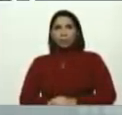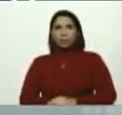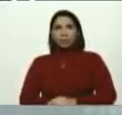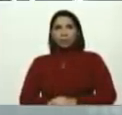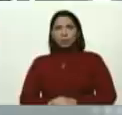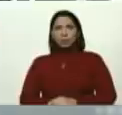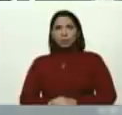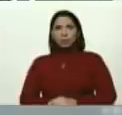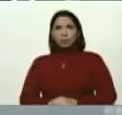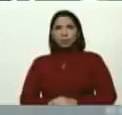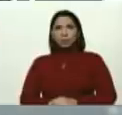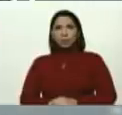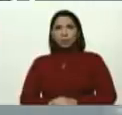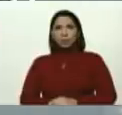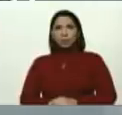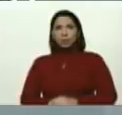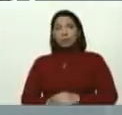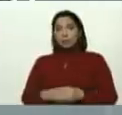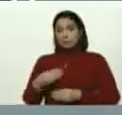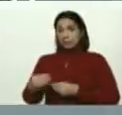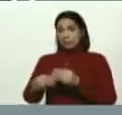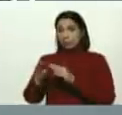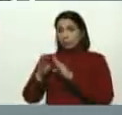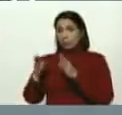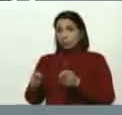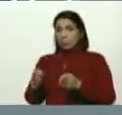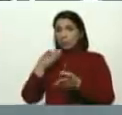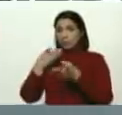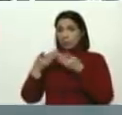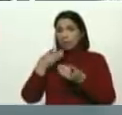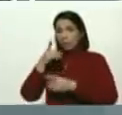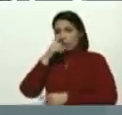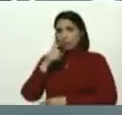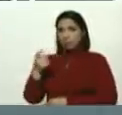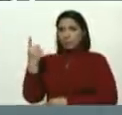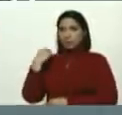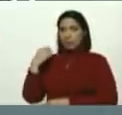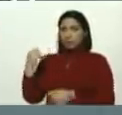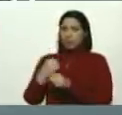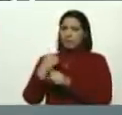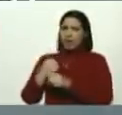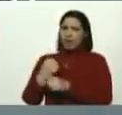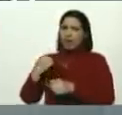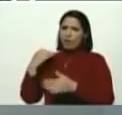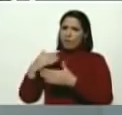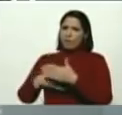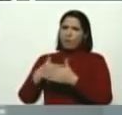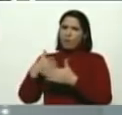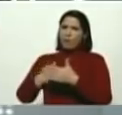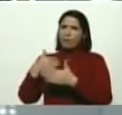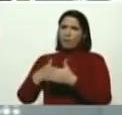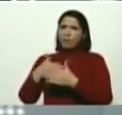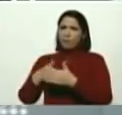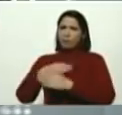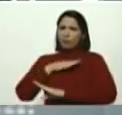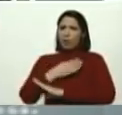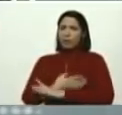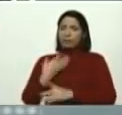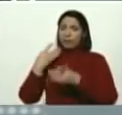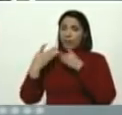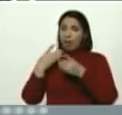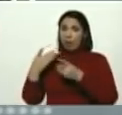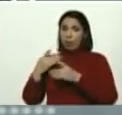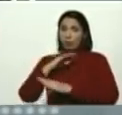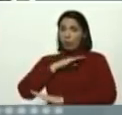todos los partidos. Se instaló el año pasado y ha trabajado intensamente en un diálogo por